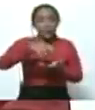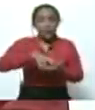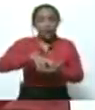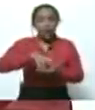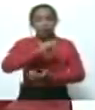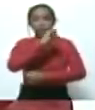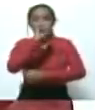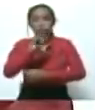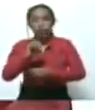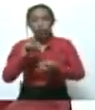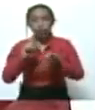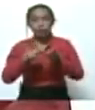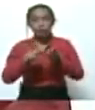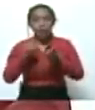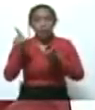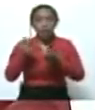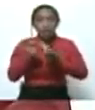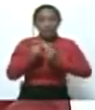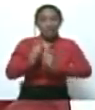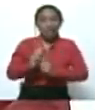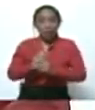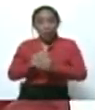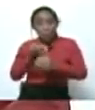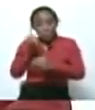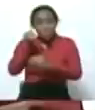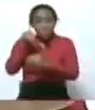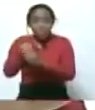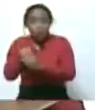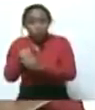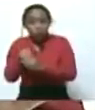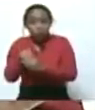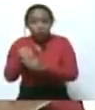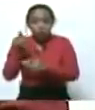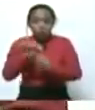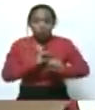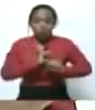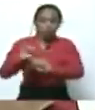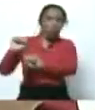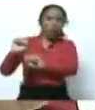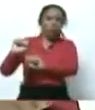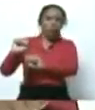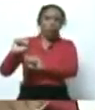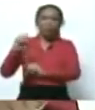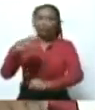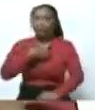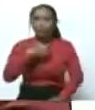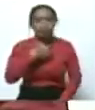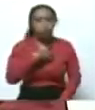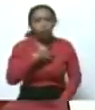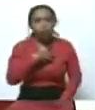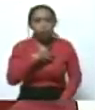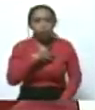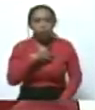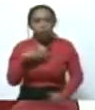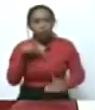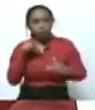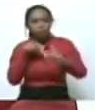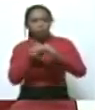Zulia, por donde ellos intentaron pasar, fueron repelidos. No pudieron